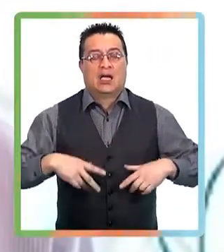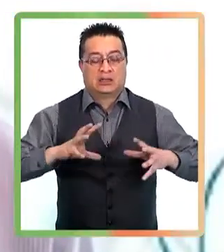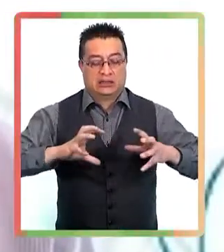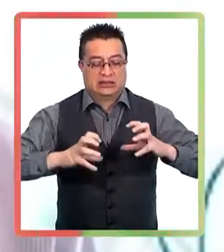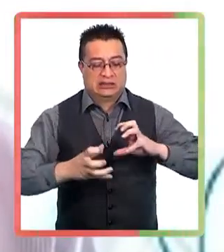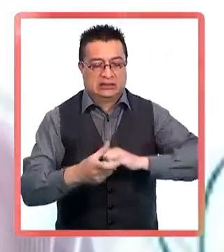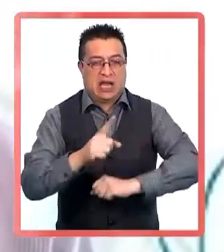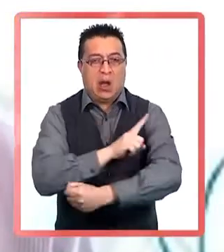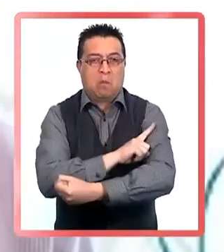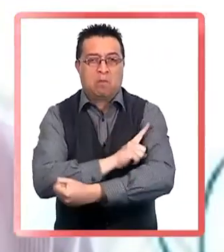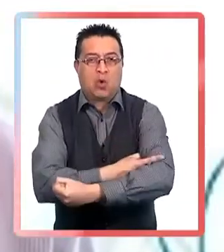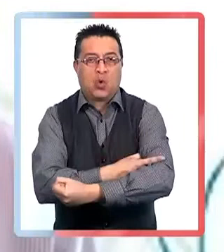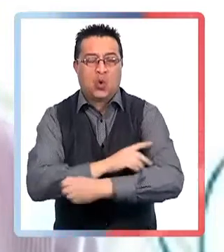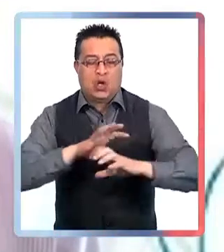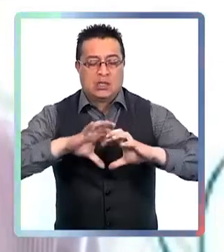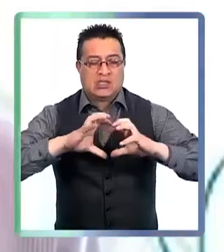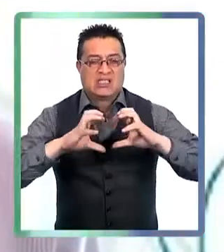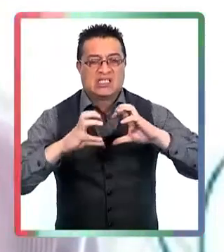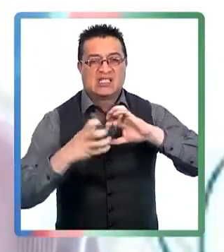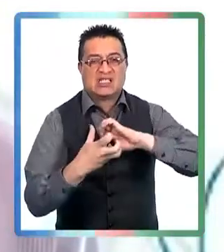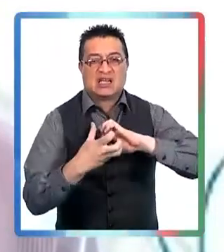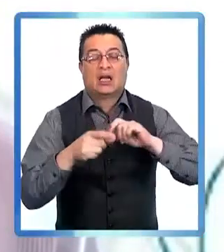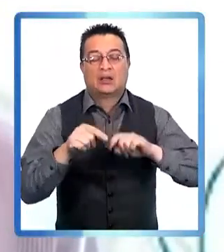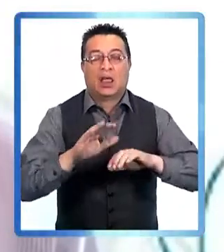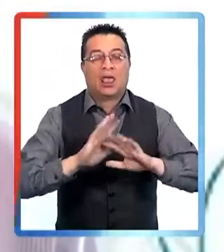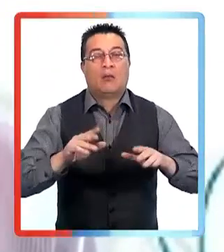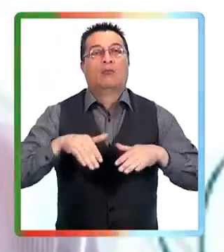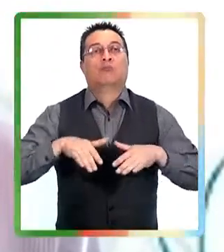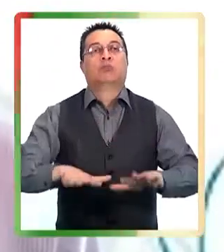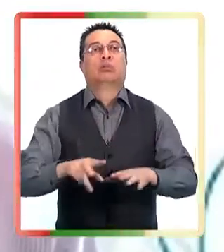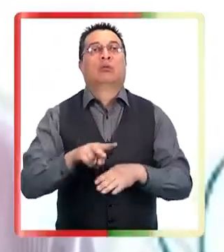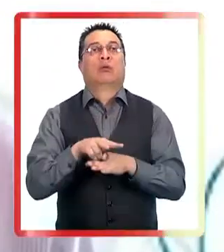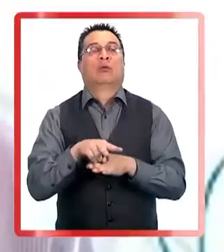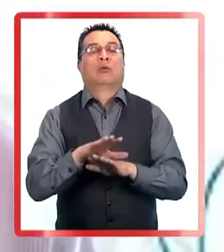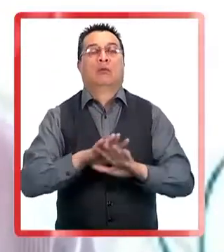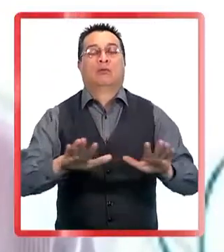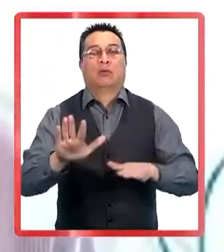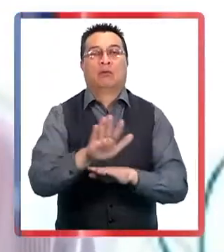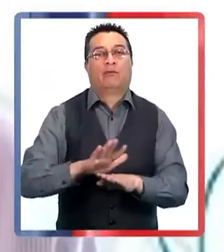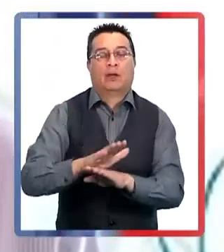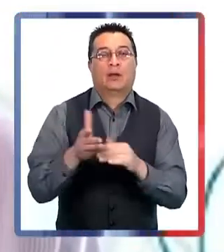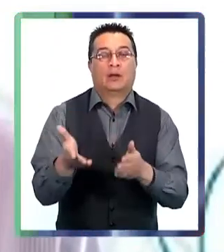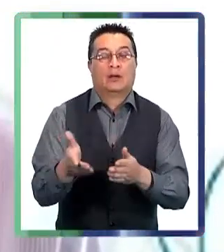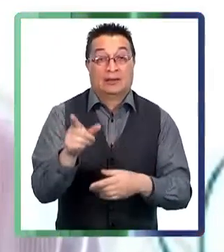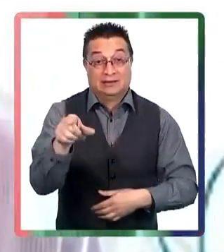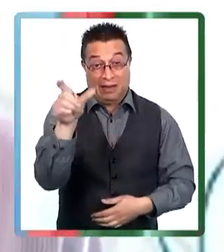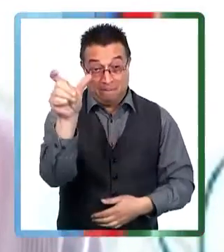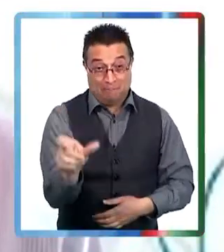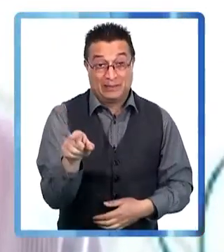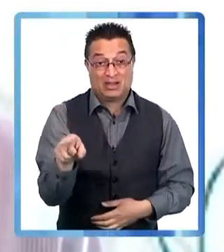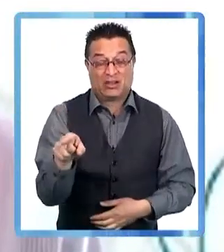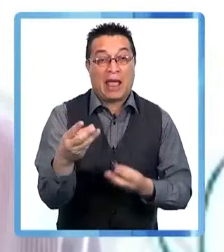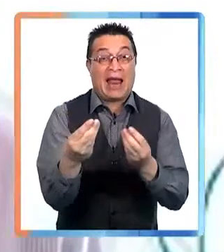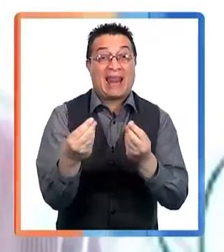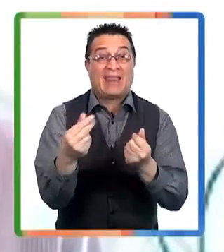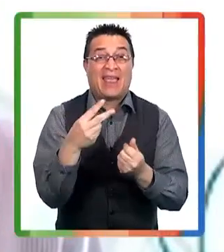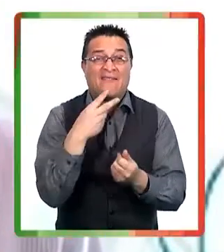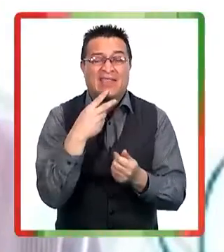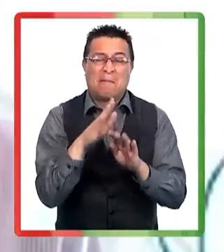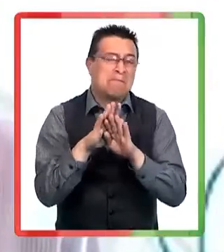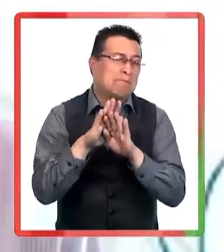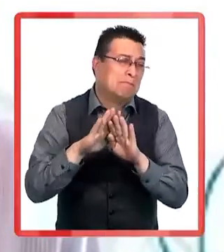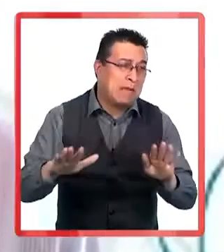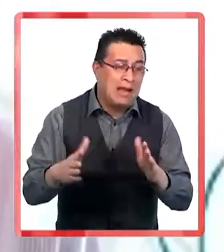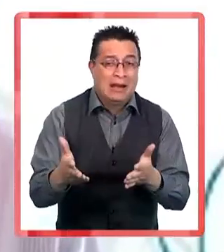reposo, atrofia muscular y finalmente terminan postrados. Bueno, esa persona, ¿no es cierto?, tiene una calidad de